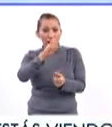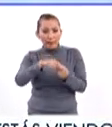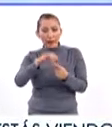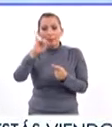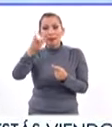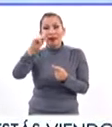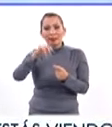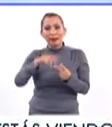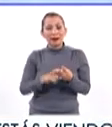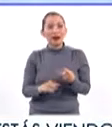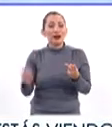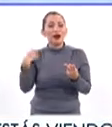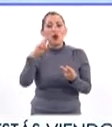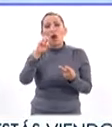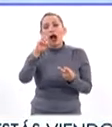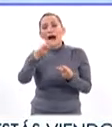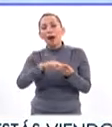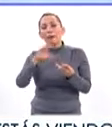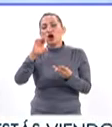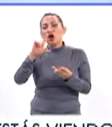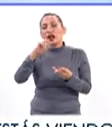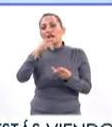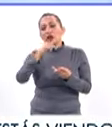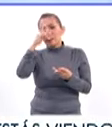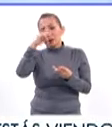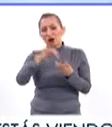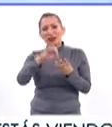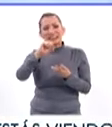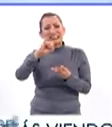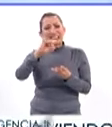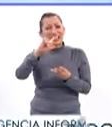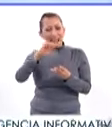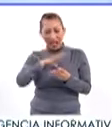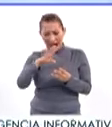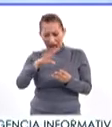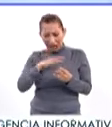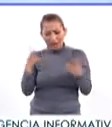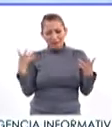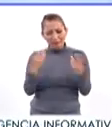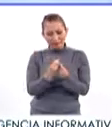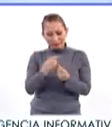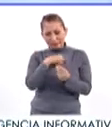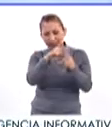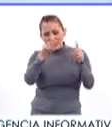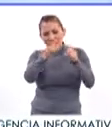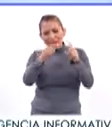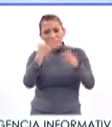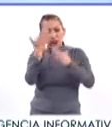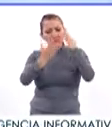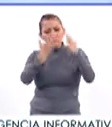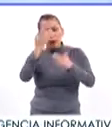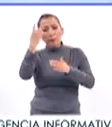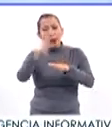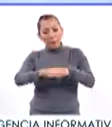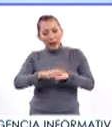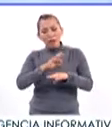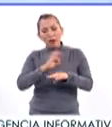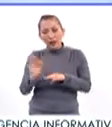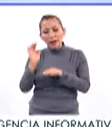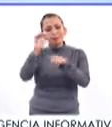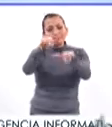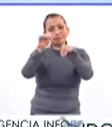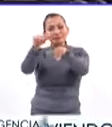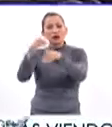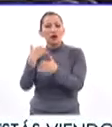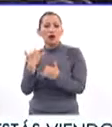Instituto Politécnico, la UAM, el Colegio de México, el CIDE, vamos a tener oferta conjunta para tener mayor posibilidad de atender a